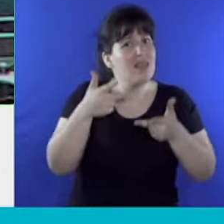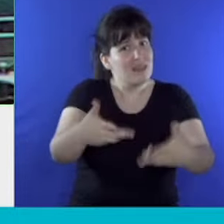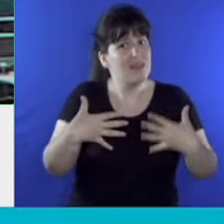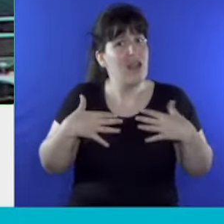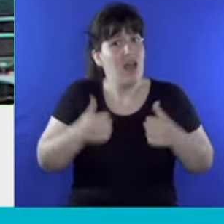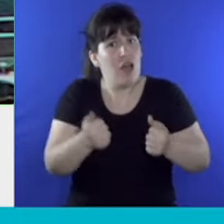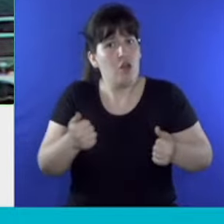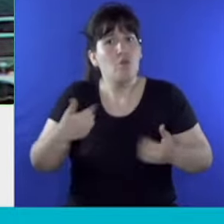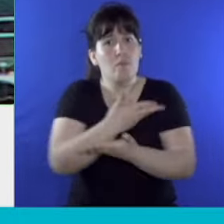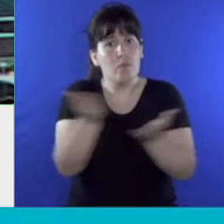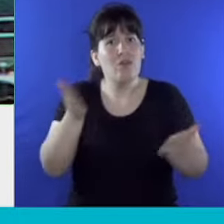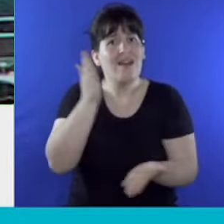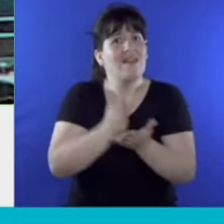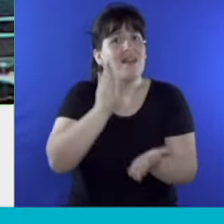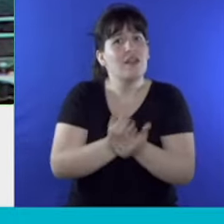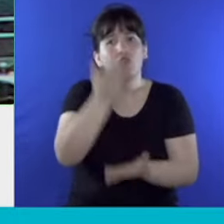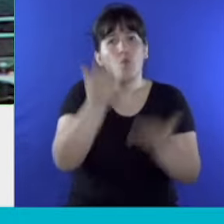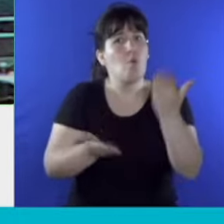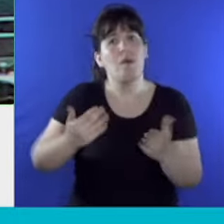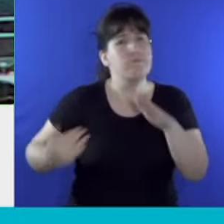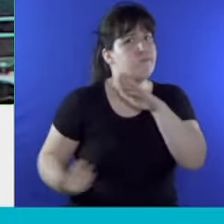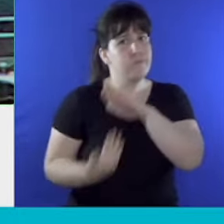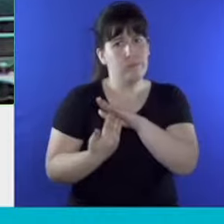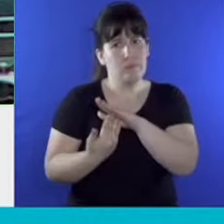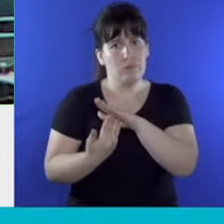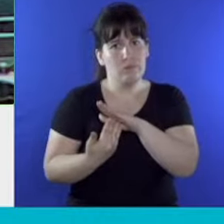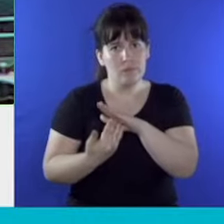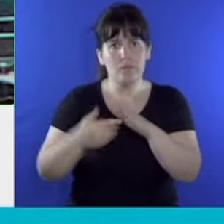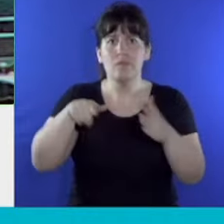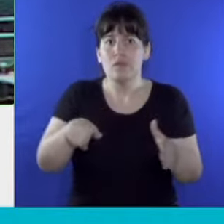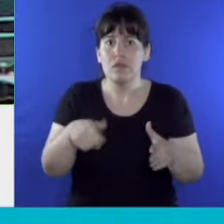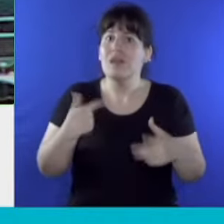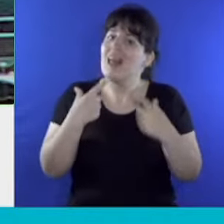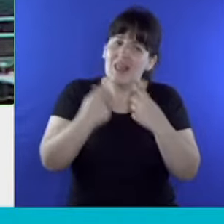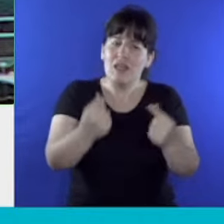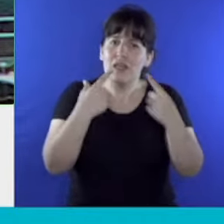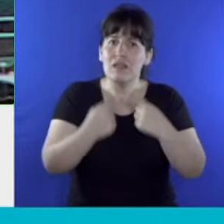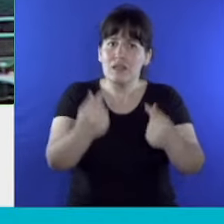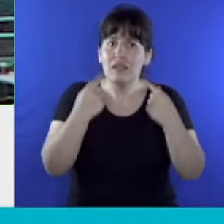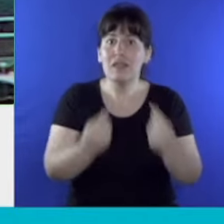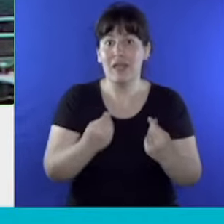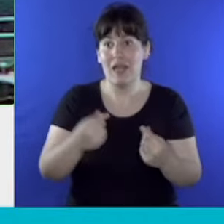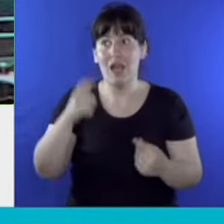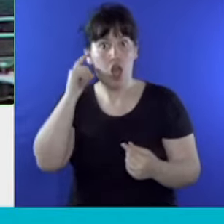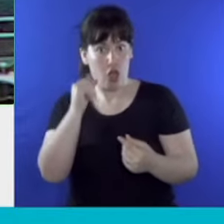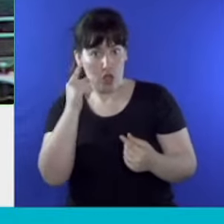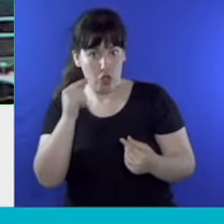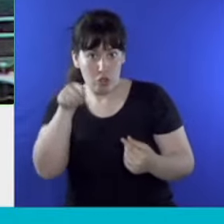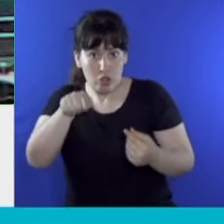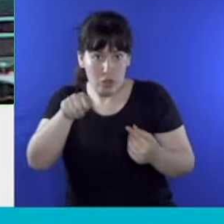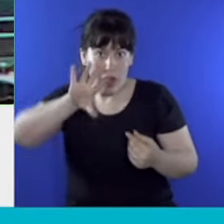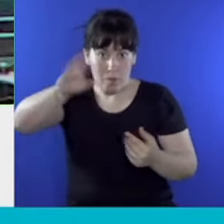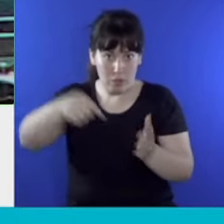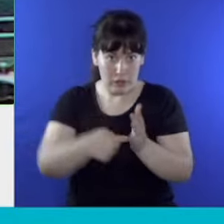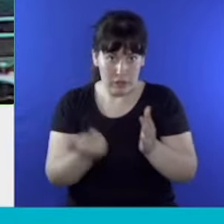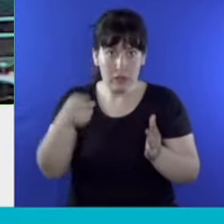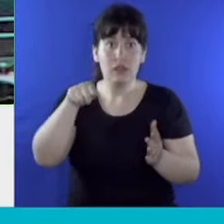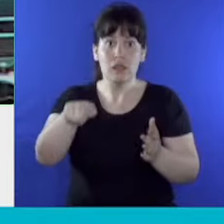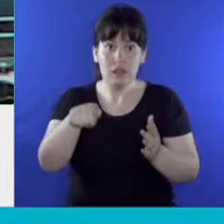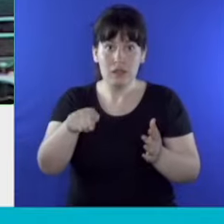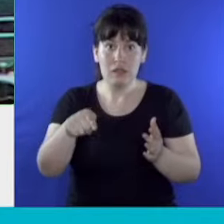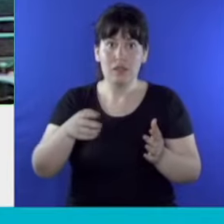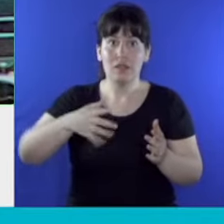es un derecho humano fundamental. Y lo que sería muy criticable sería que el gobernador de la provincia más